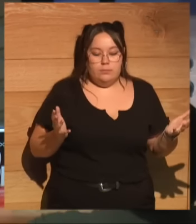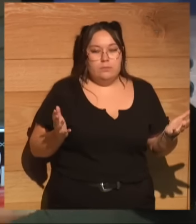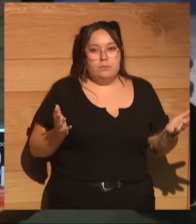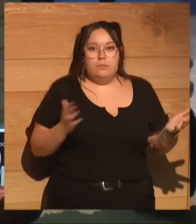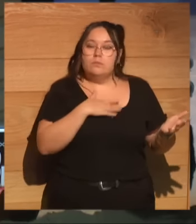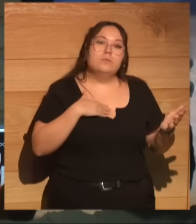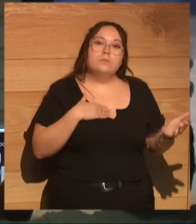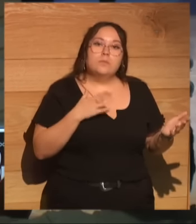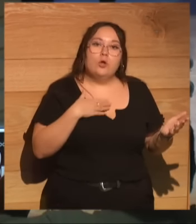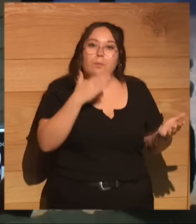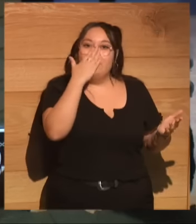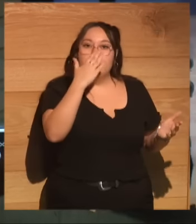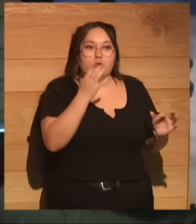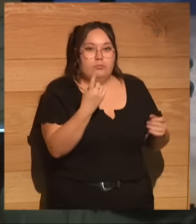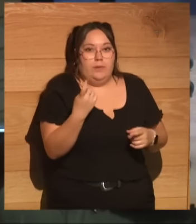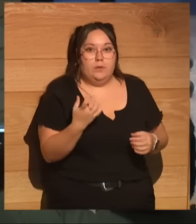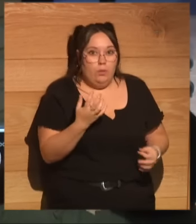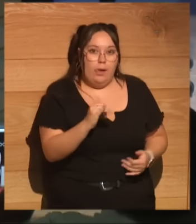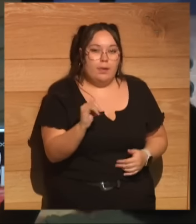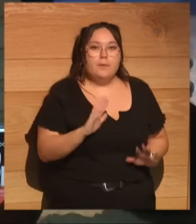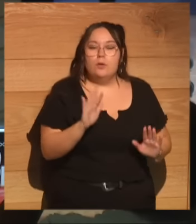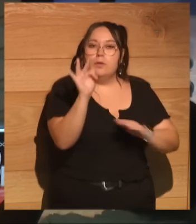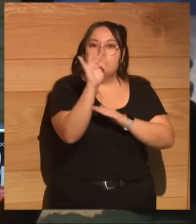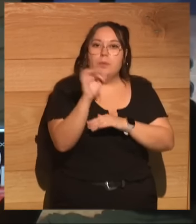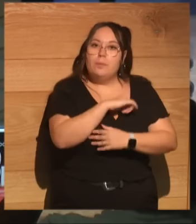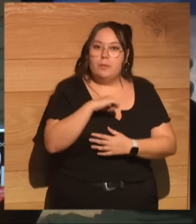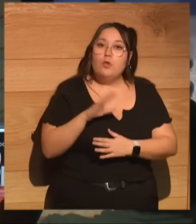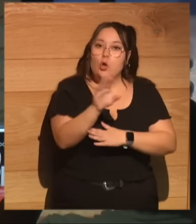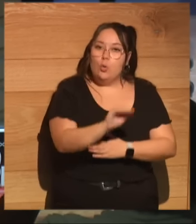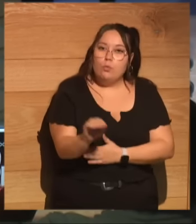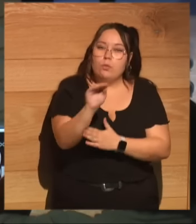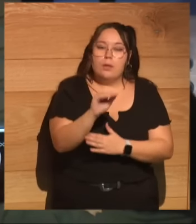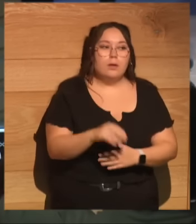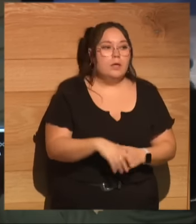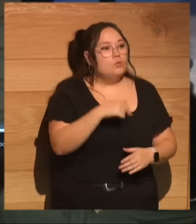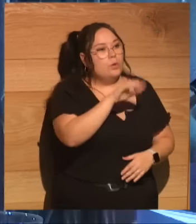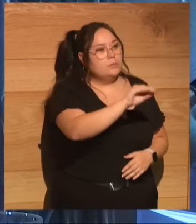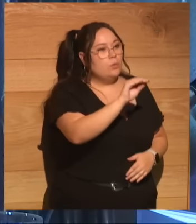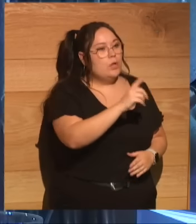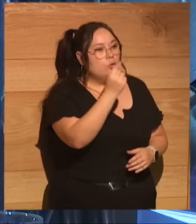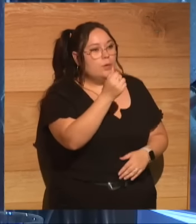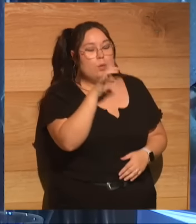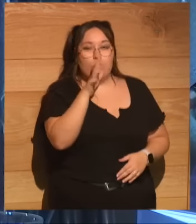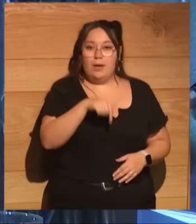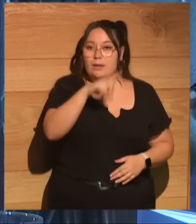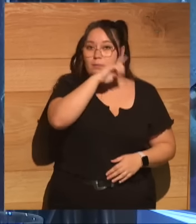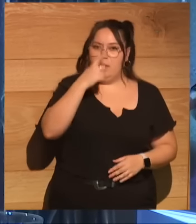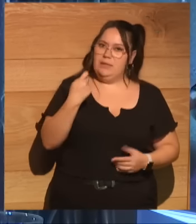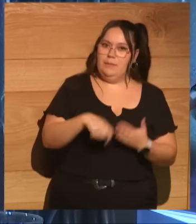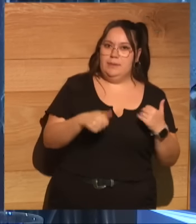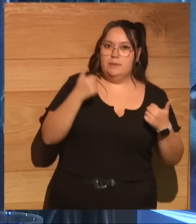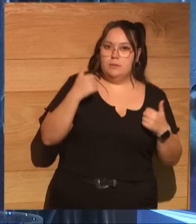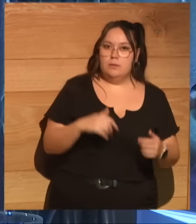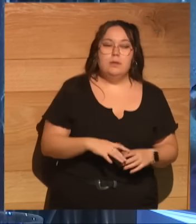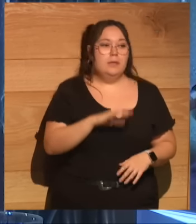quiera tener los permisos pertinentes, pero es un cementerio privado y lo cuida. ¿Y has preguntado los precios? Porque aquí en Madrid cada vez está más caro.